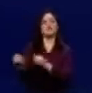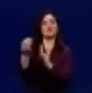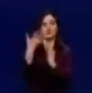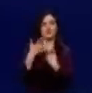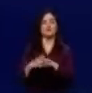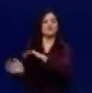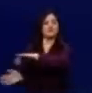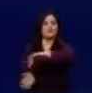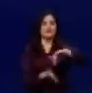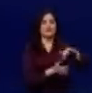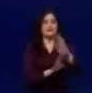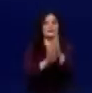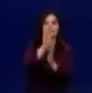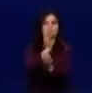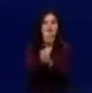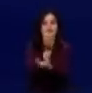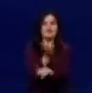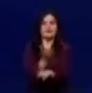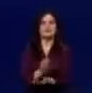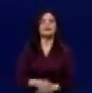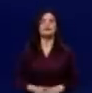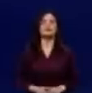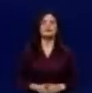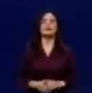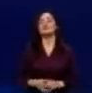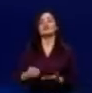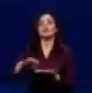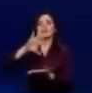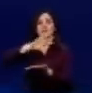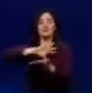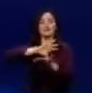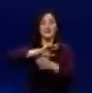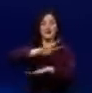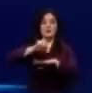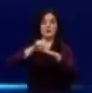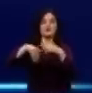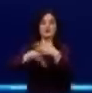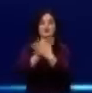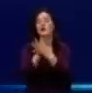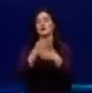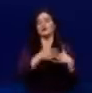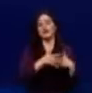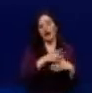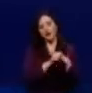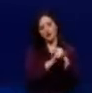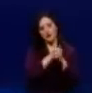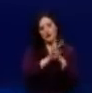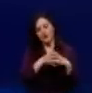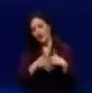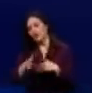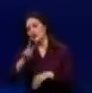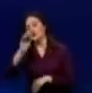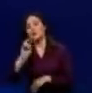detalles. Empezamos con el desarrollo de la información. Le contamos que la Asamblea Nacional se posesionó para el periodo legislativo 2017-2021.